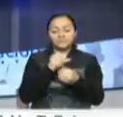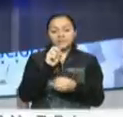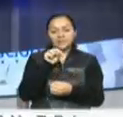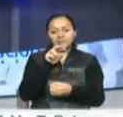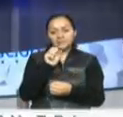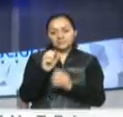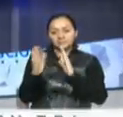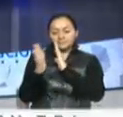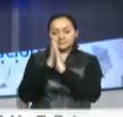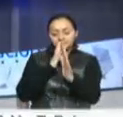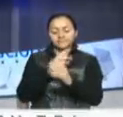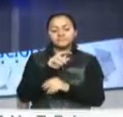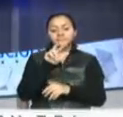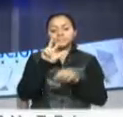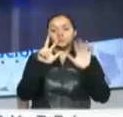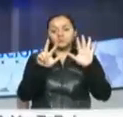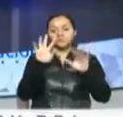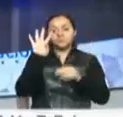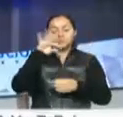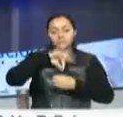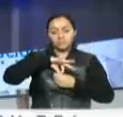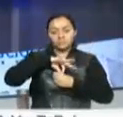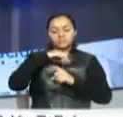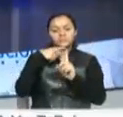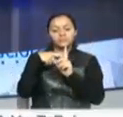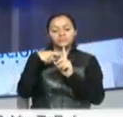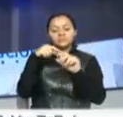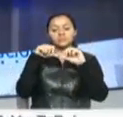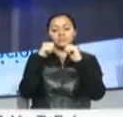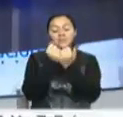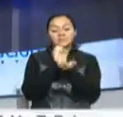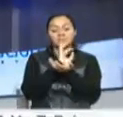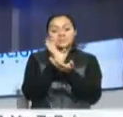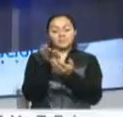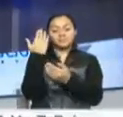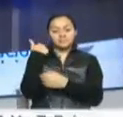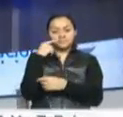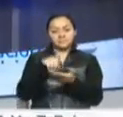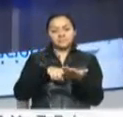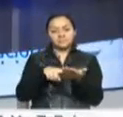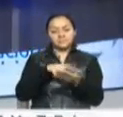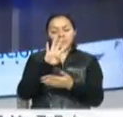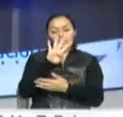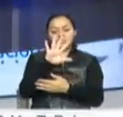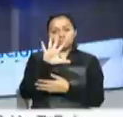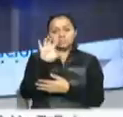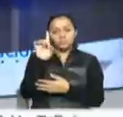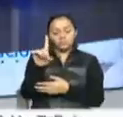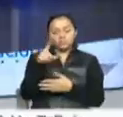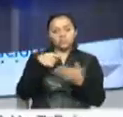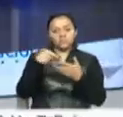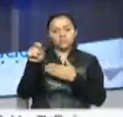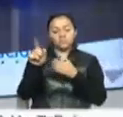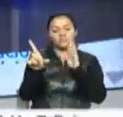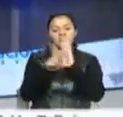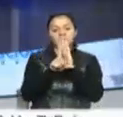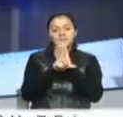les contamos que con 84 votos a favor, la Asamblea Nacional en la sesión 451 aprobó